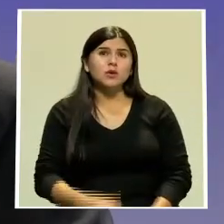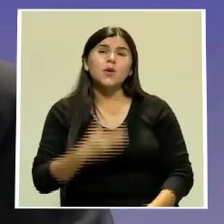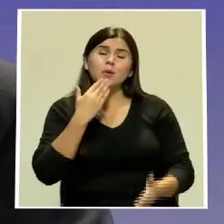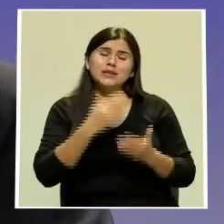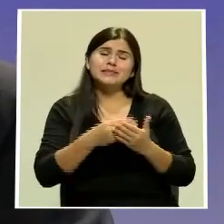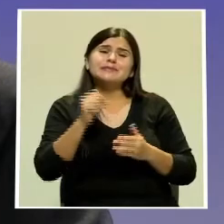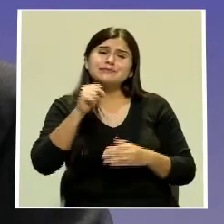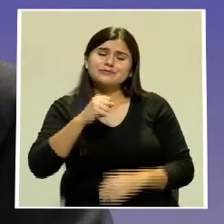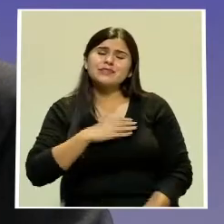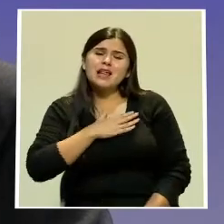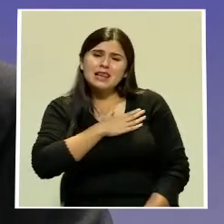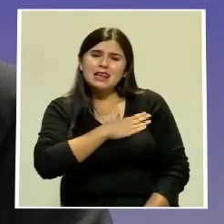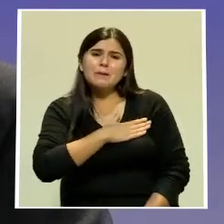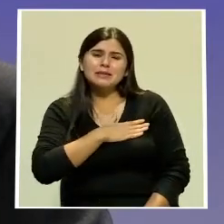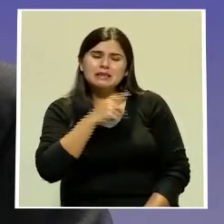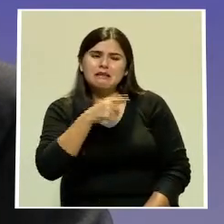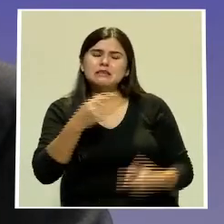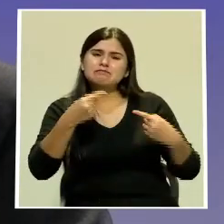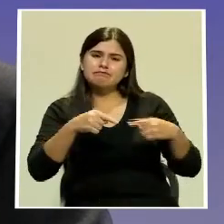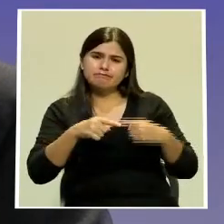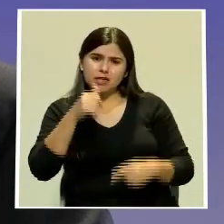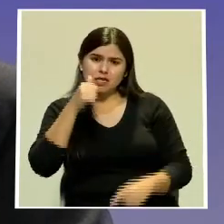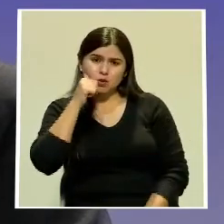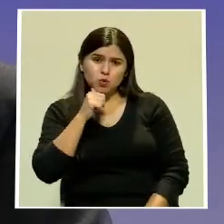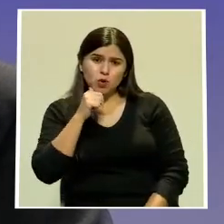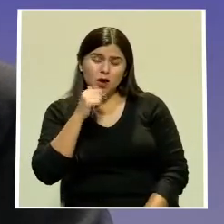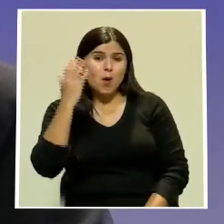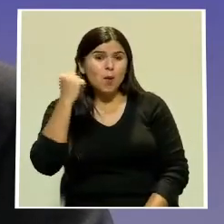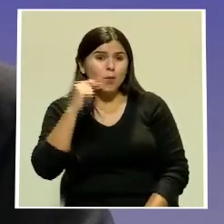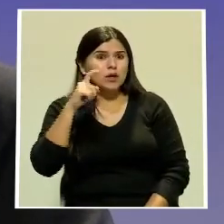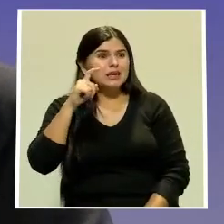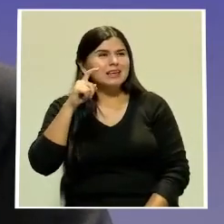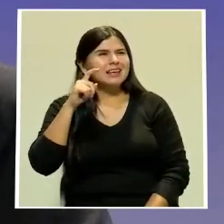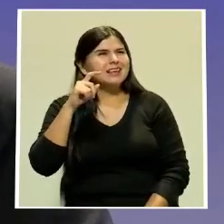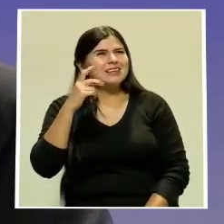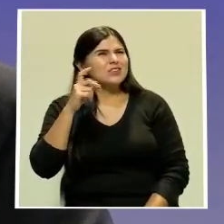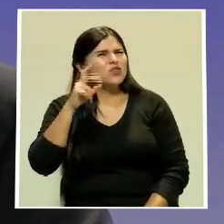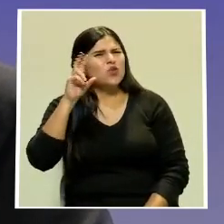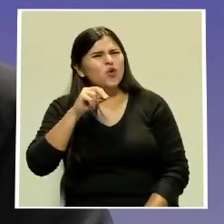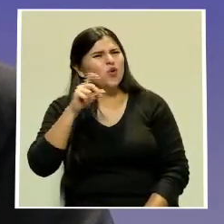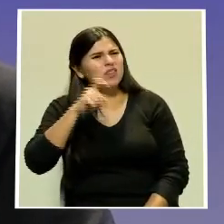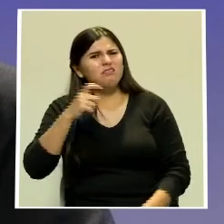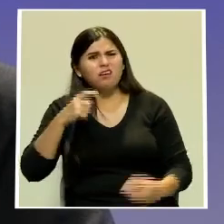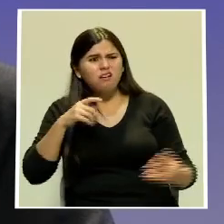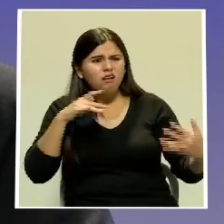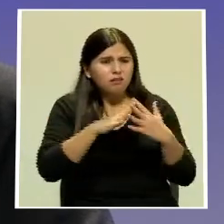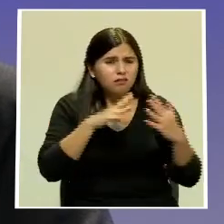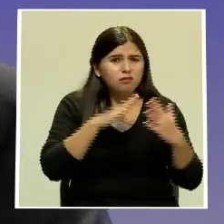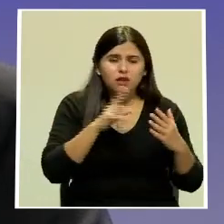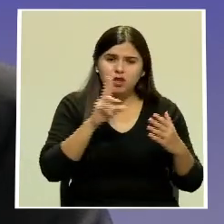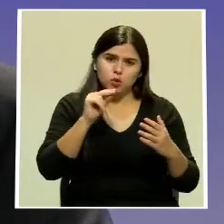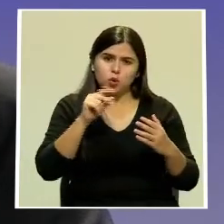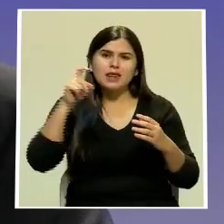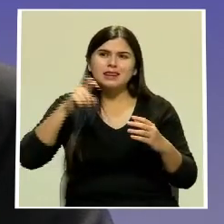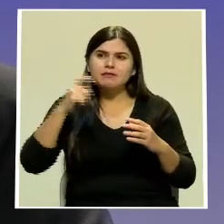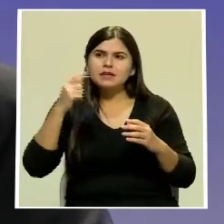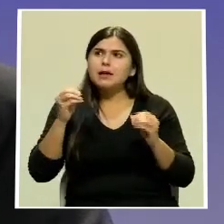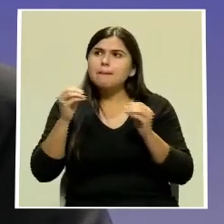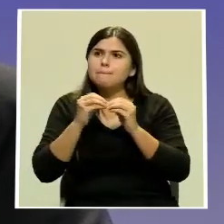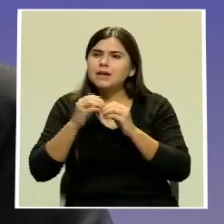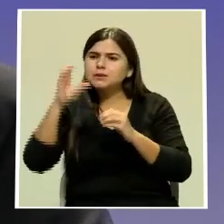lamentable esas imágenes. Me parece que en lugar de estar enfrentándonos, deberíamos de estar dialogando, deberíamos de estar ocupando el tiempo para